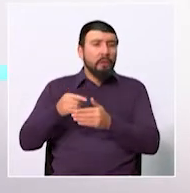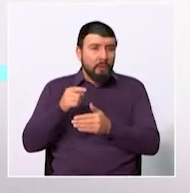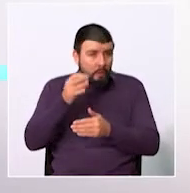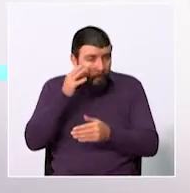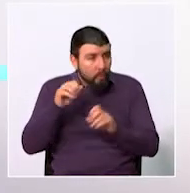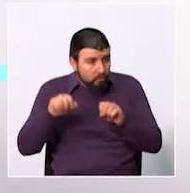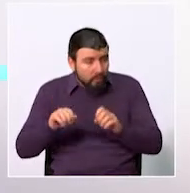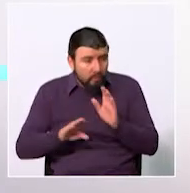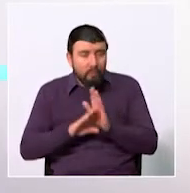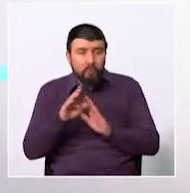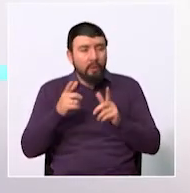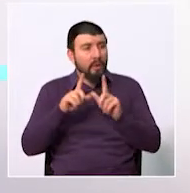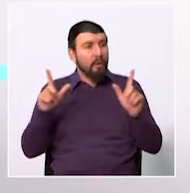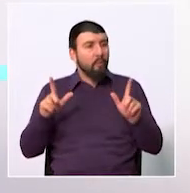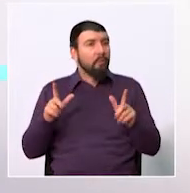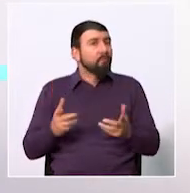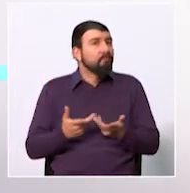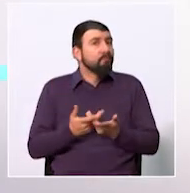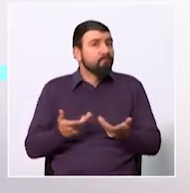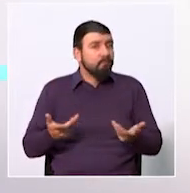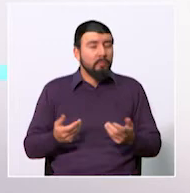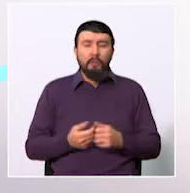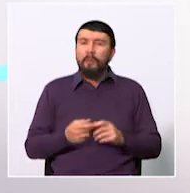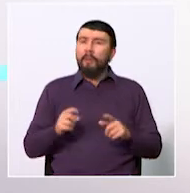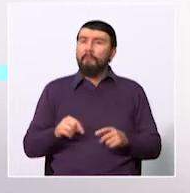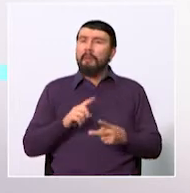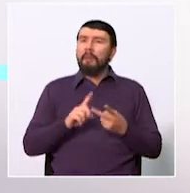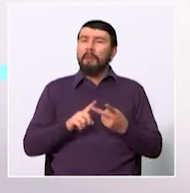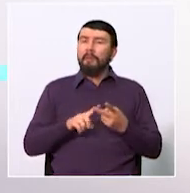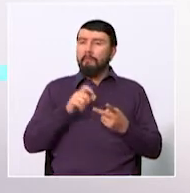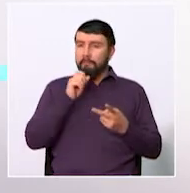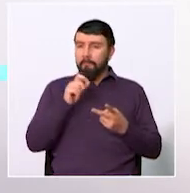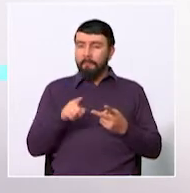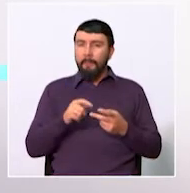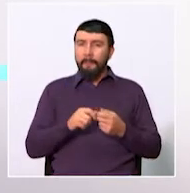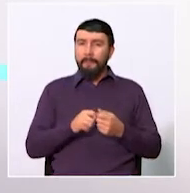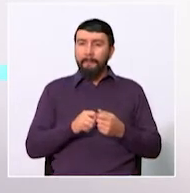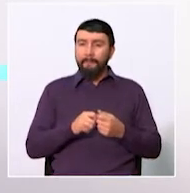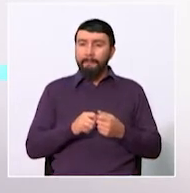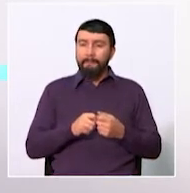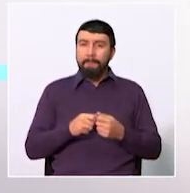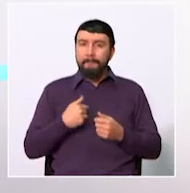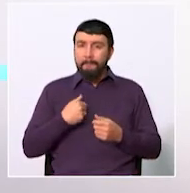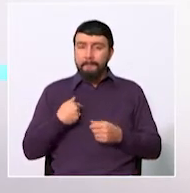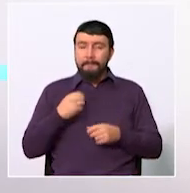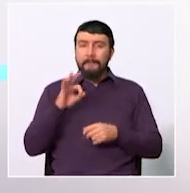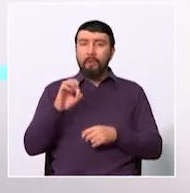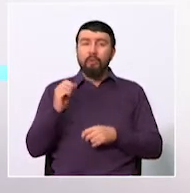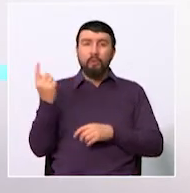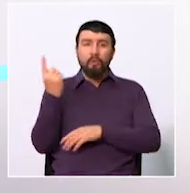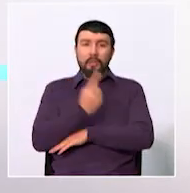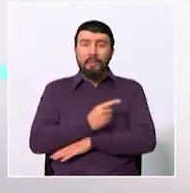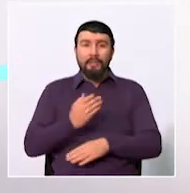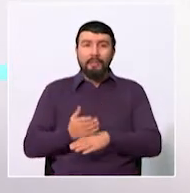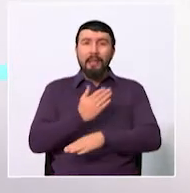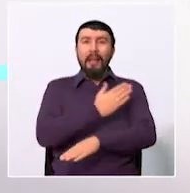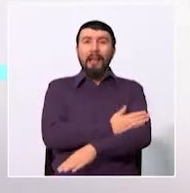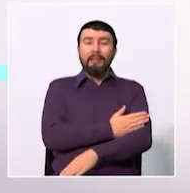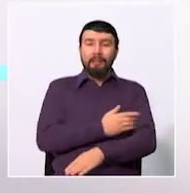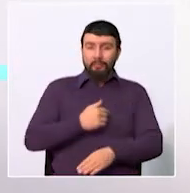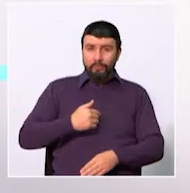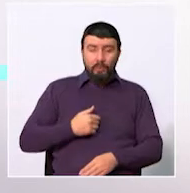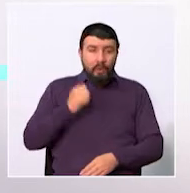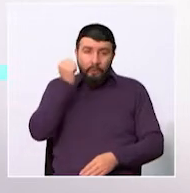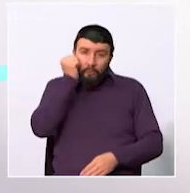y la segunda pregunta es me está ocurriendo que ocho días antes de que llegue a mi periodo de shandong o entonces no